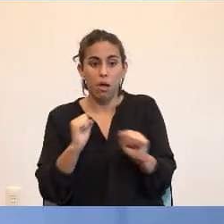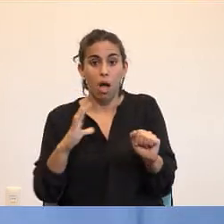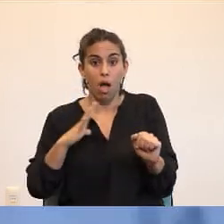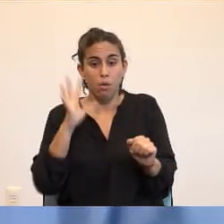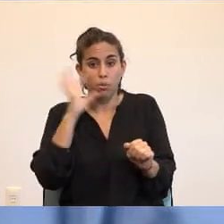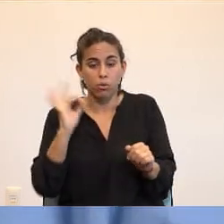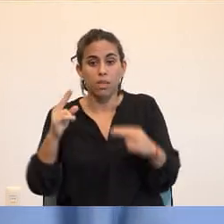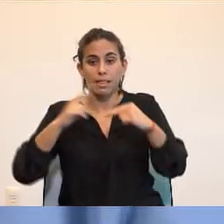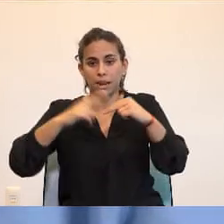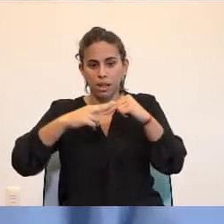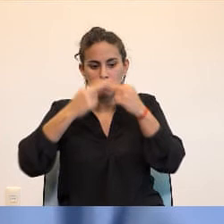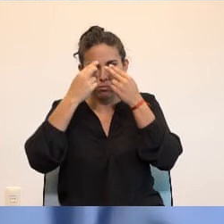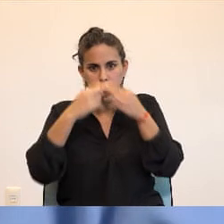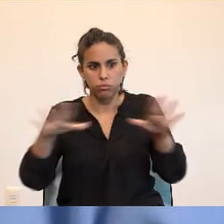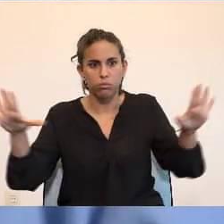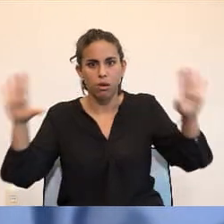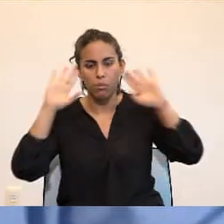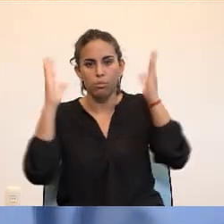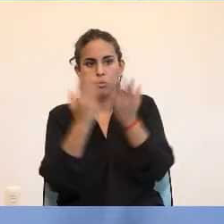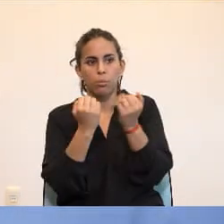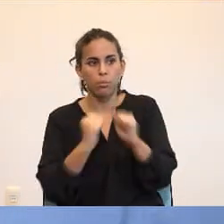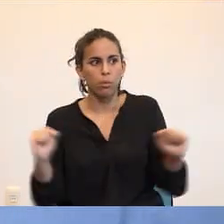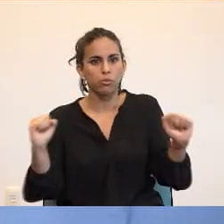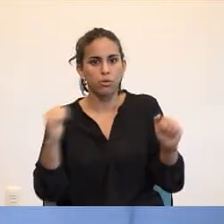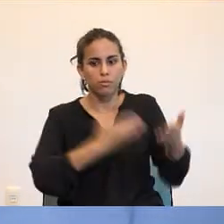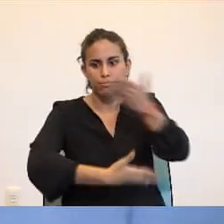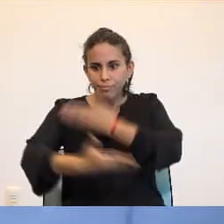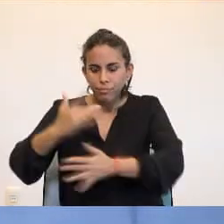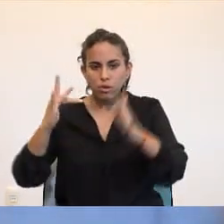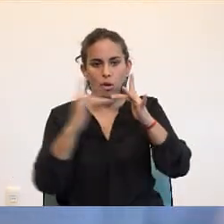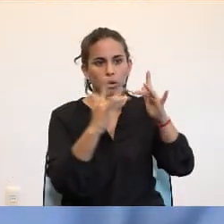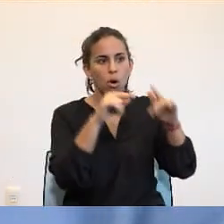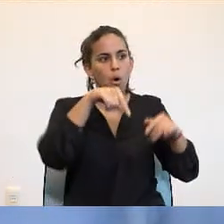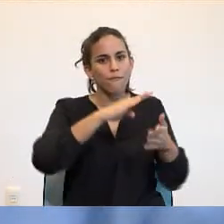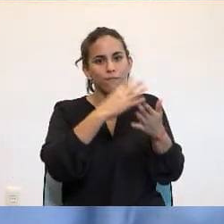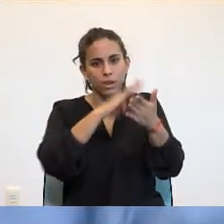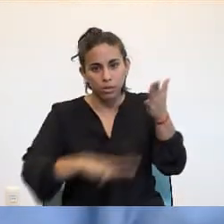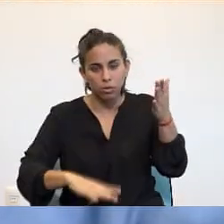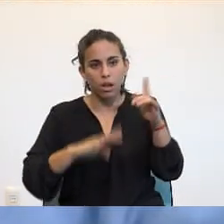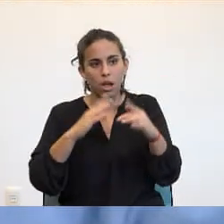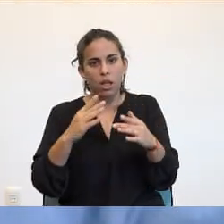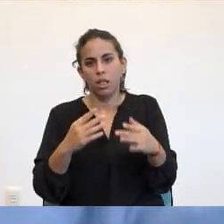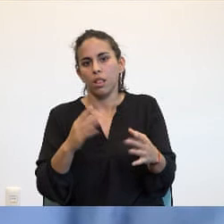ciertas fake news, dejaremos de subir a Internet vídeos que pueden ser ofensivos o que pueden